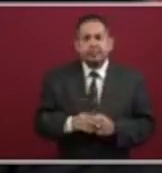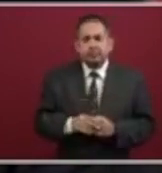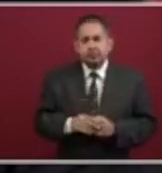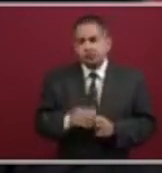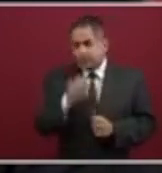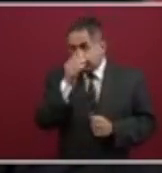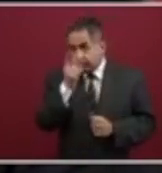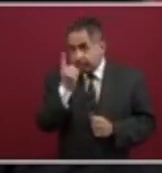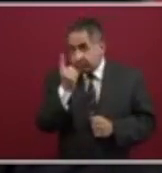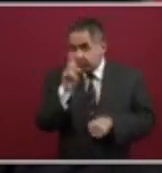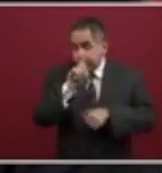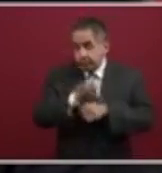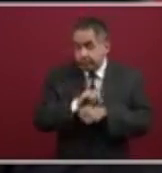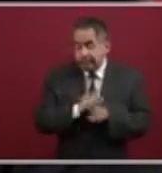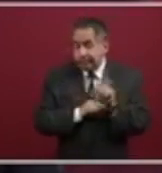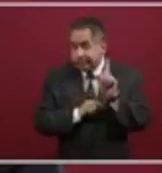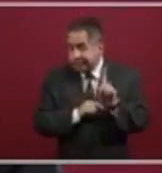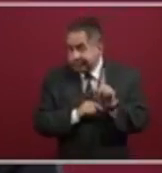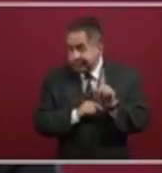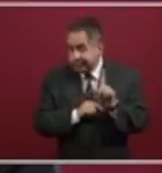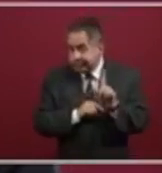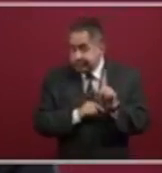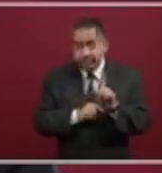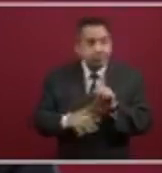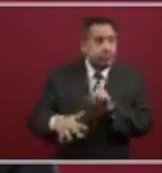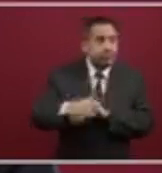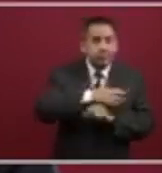día hubo contingencia